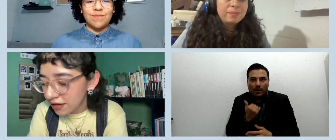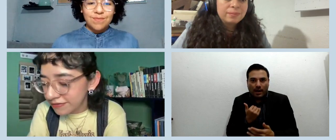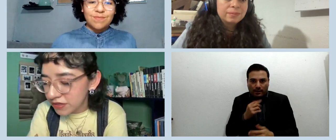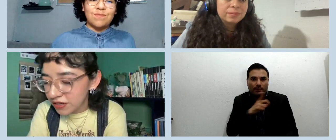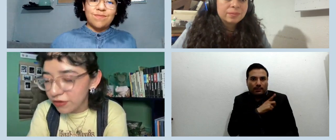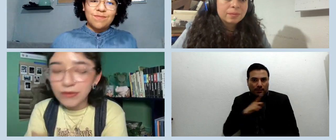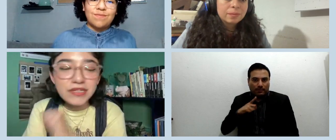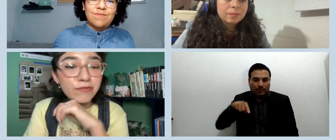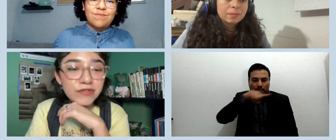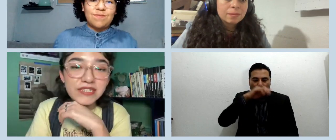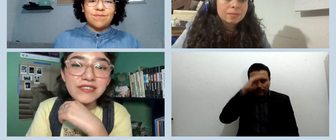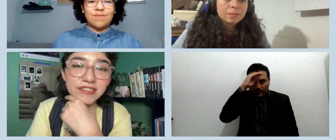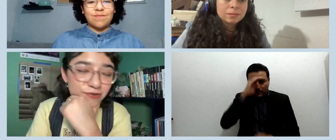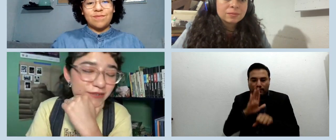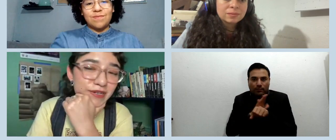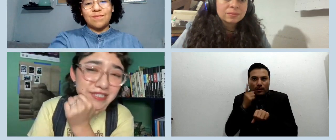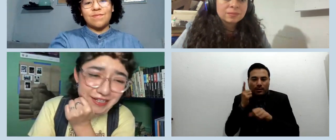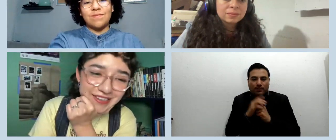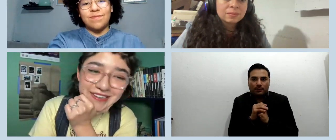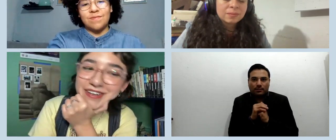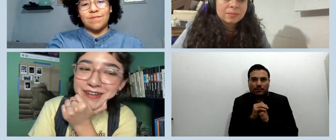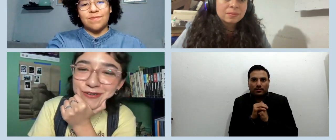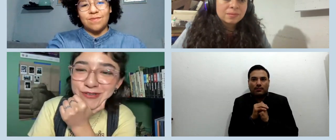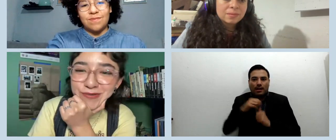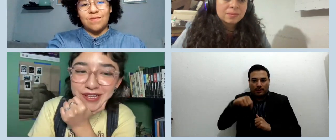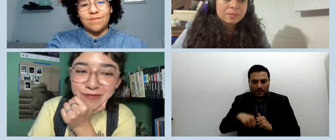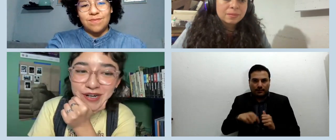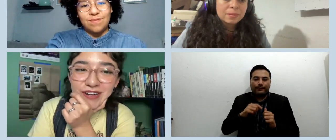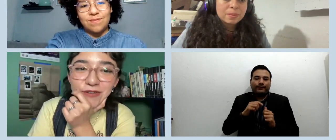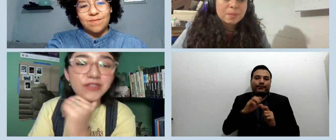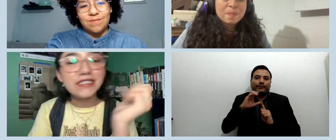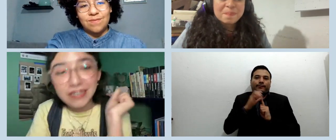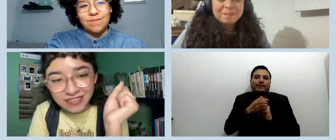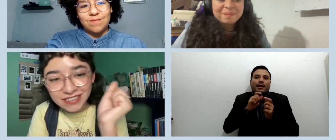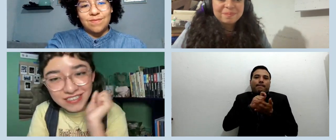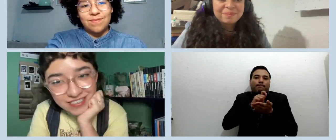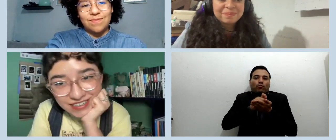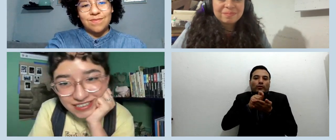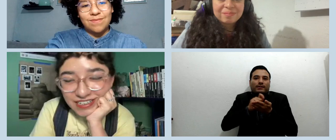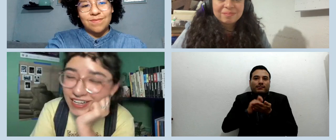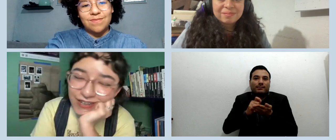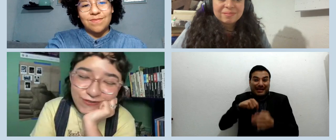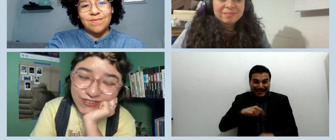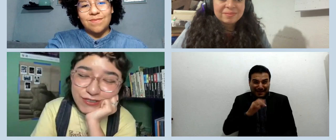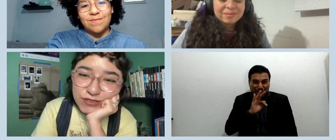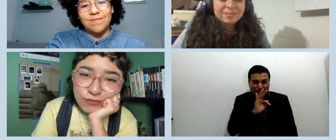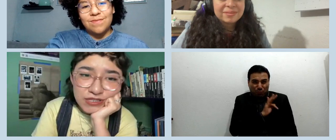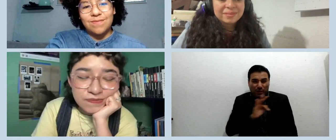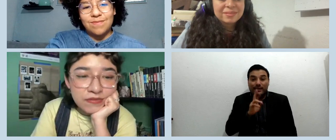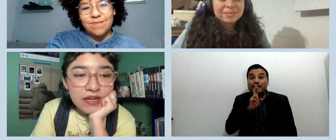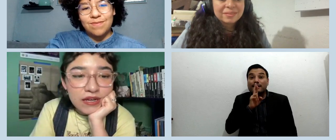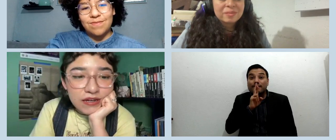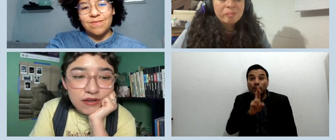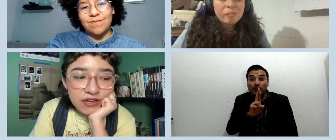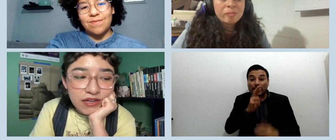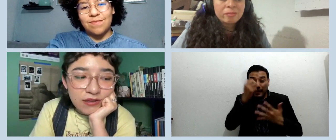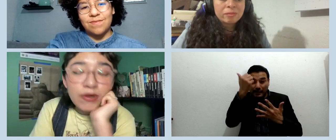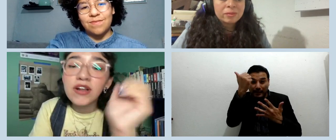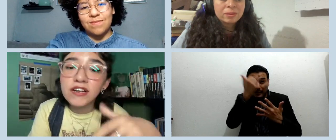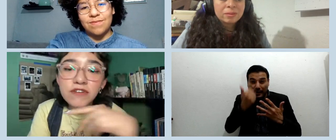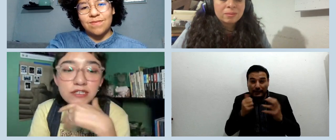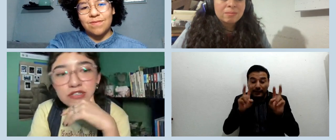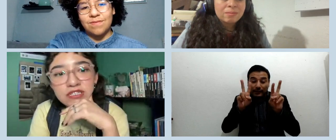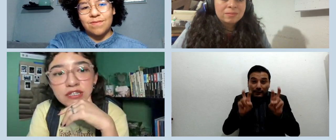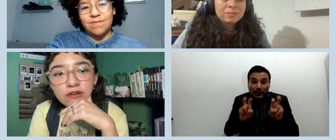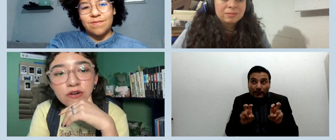e obviamente apuntes y su capacidad no nos va a dar para contestar y hacer charlas de cada uno de esos temas eh